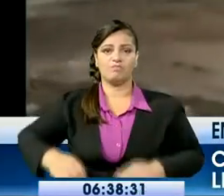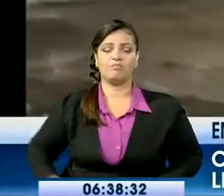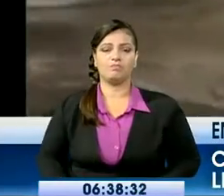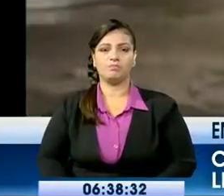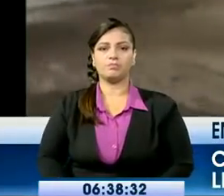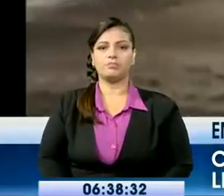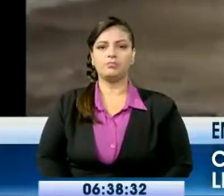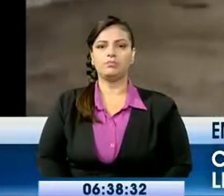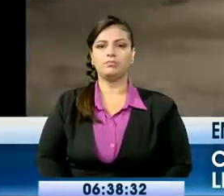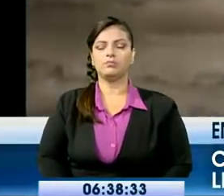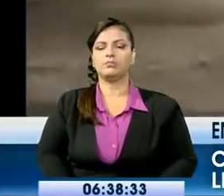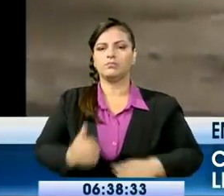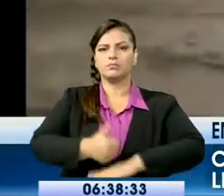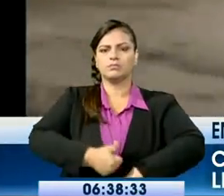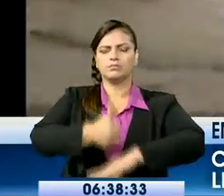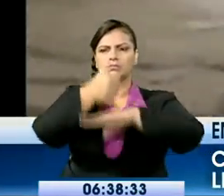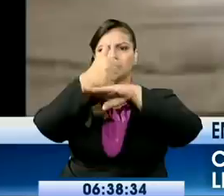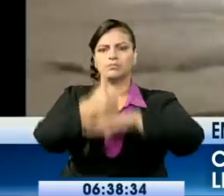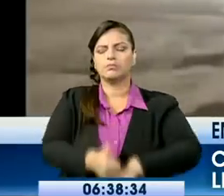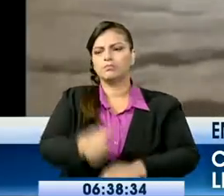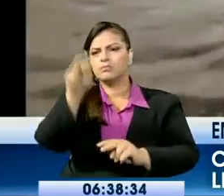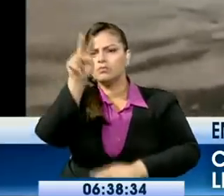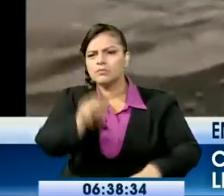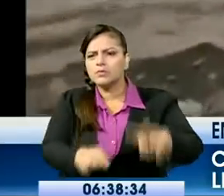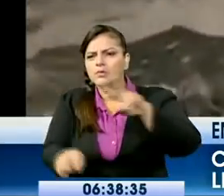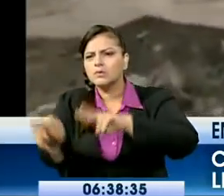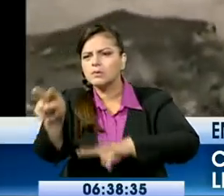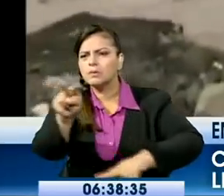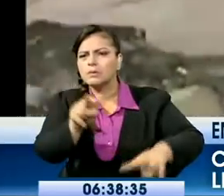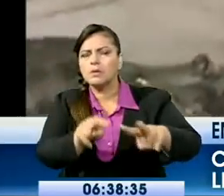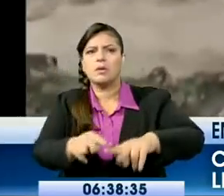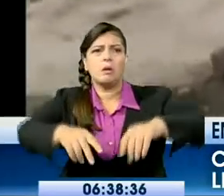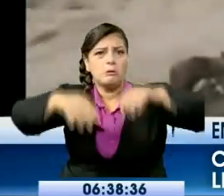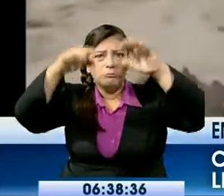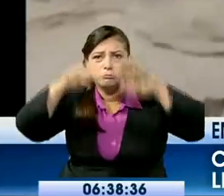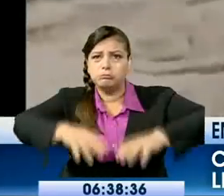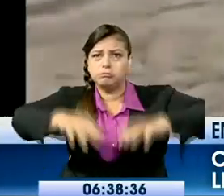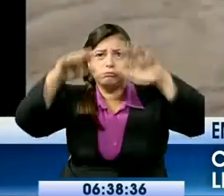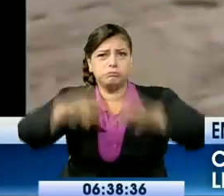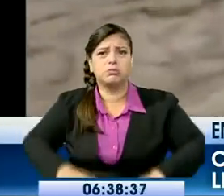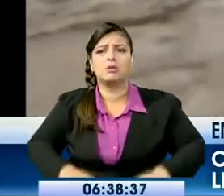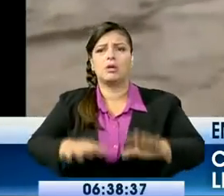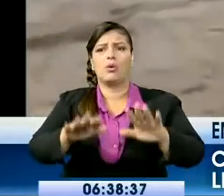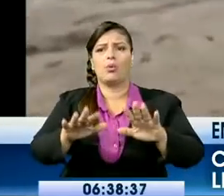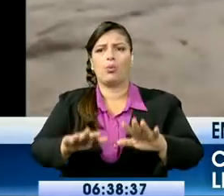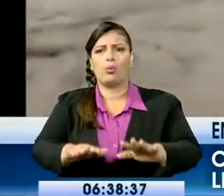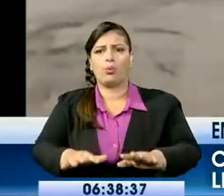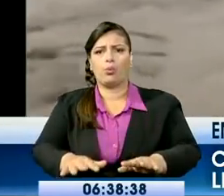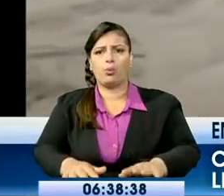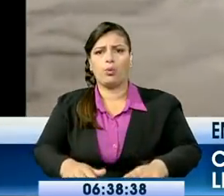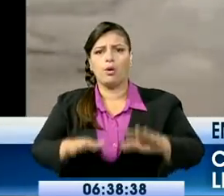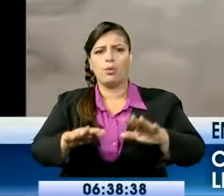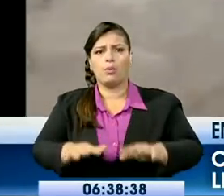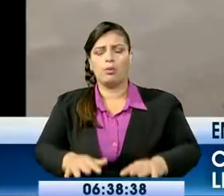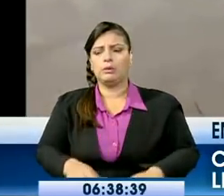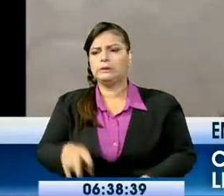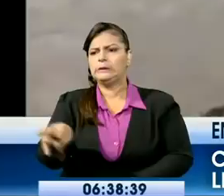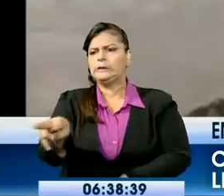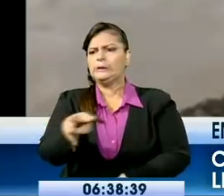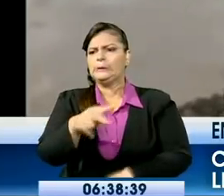De ahí que las autoridades esperan que en las próximas horas las lluvias calmen un poco. De ahí buscar soluciones.